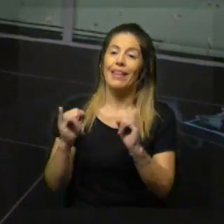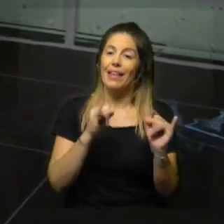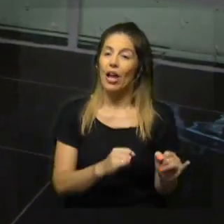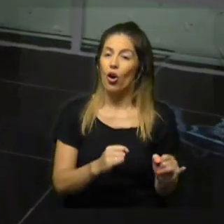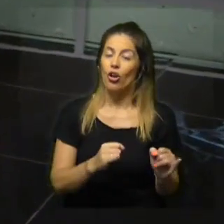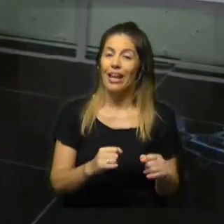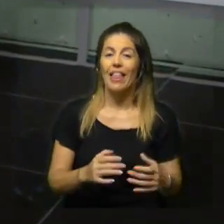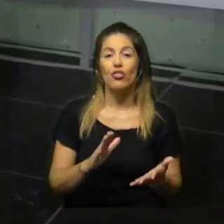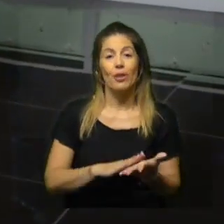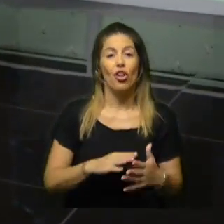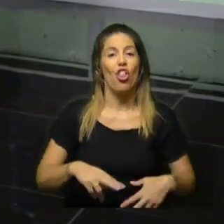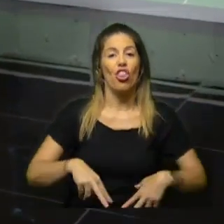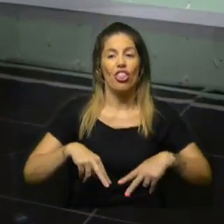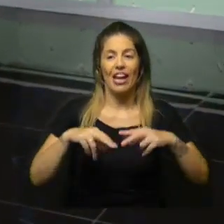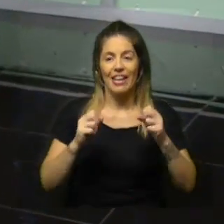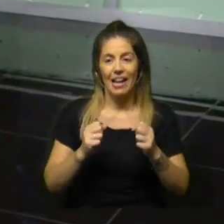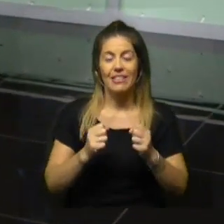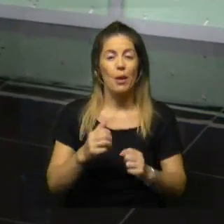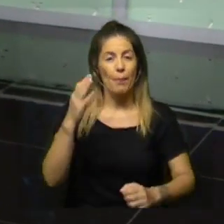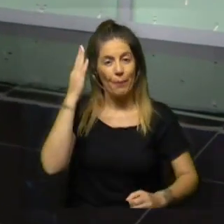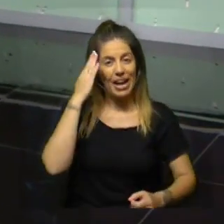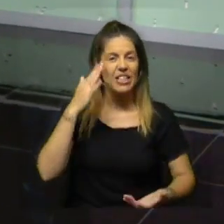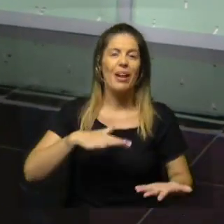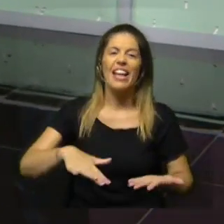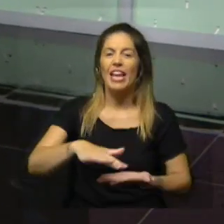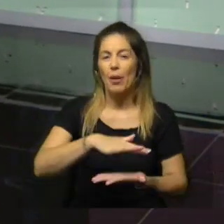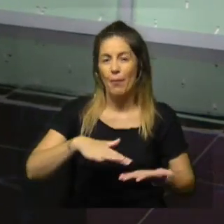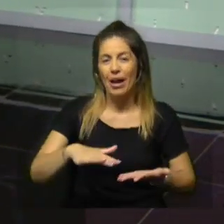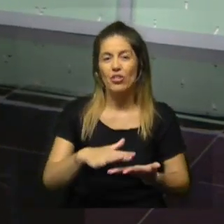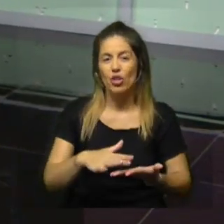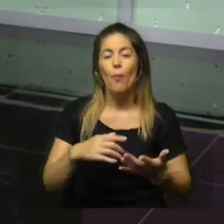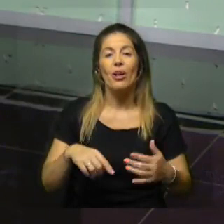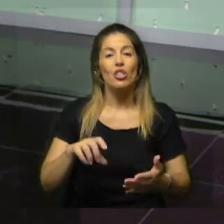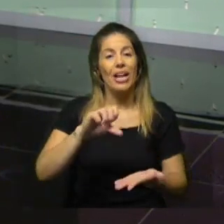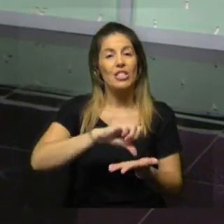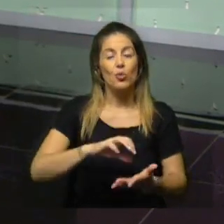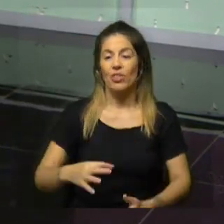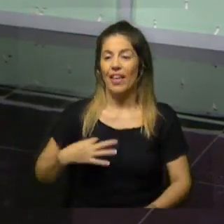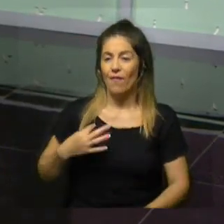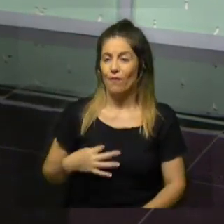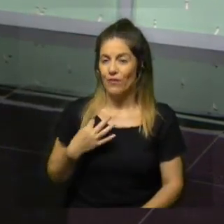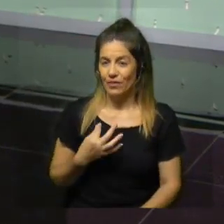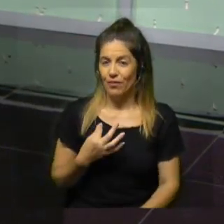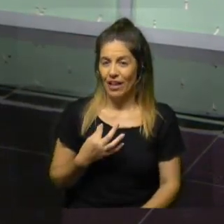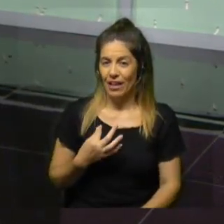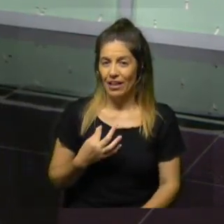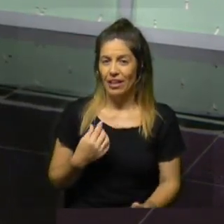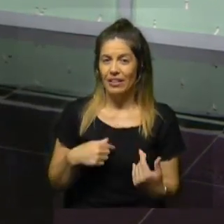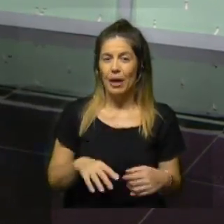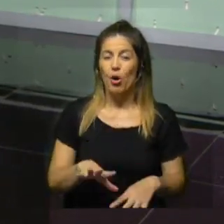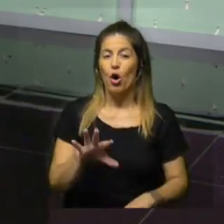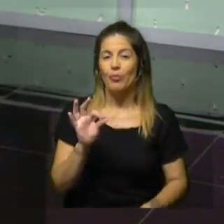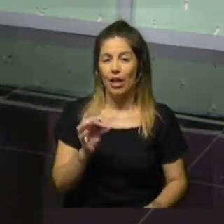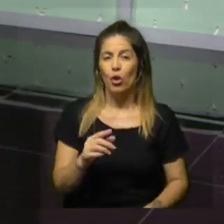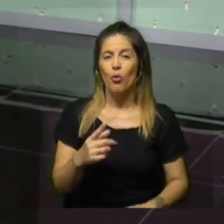análisis, para saber qué es lo que pasó. Y por eso acá en Ciudad Viva La verdad, Luca, estamos optando por